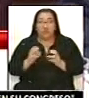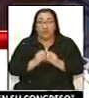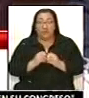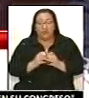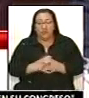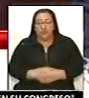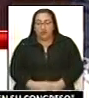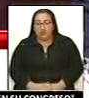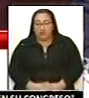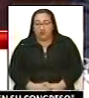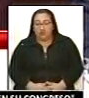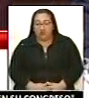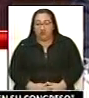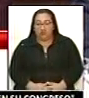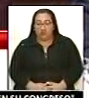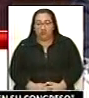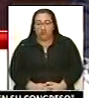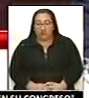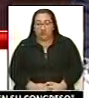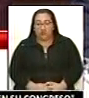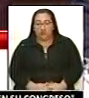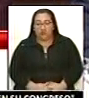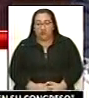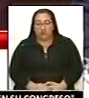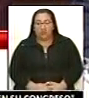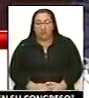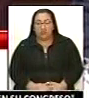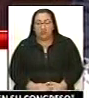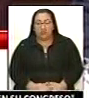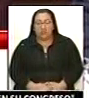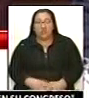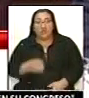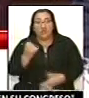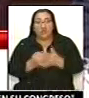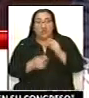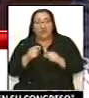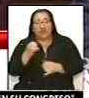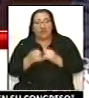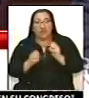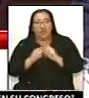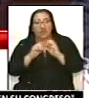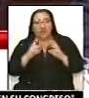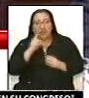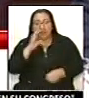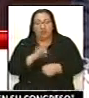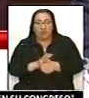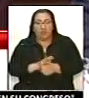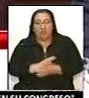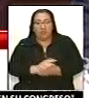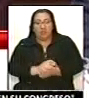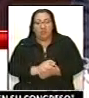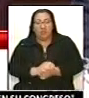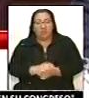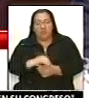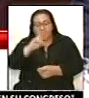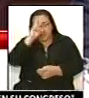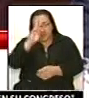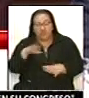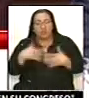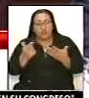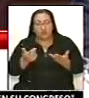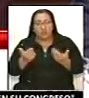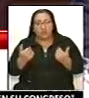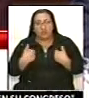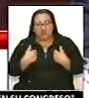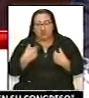ministro, que esto, al final del día, son compromisos que el Perú puede